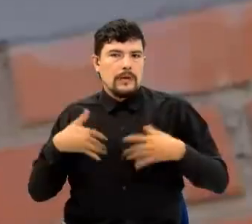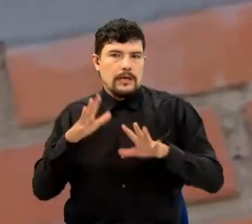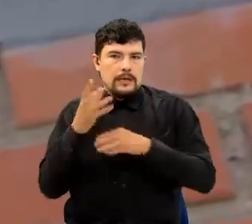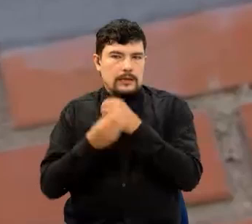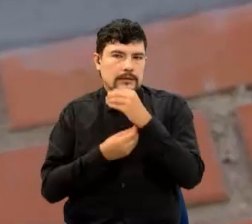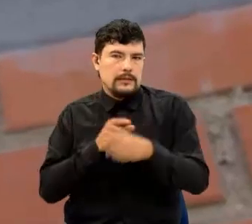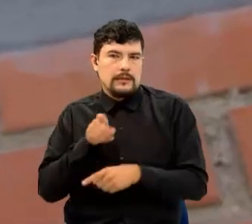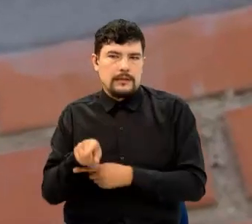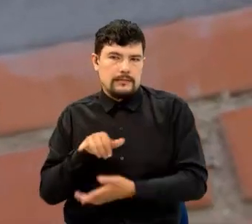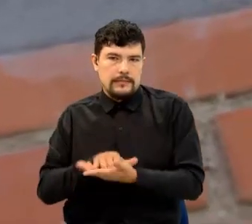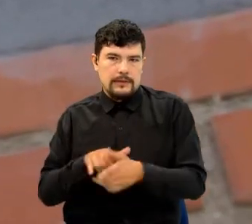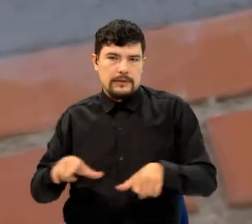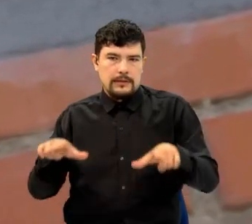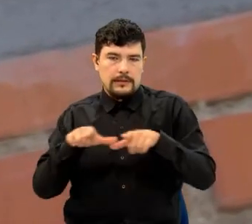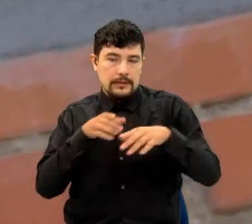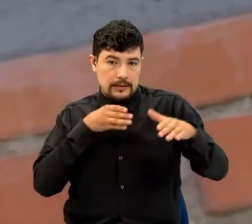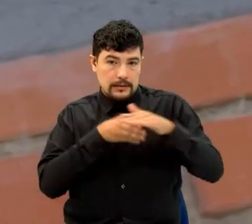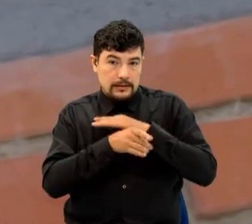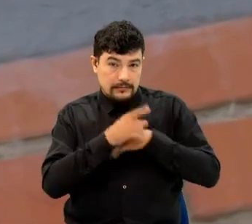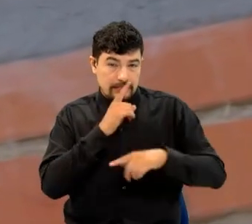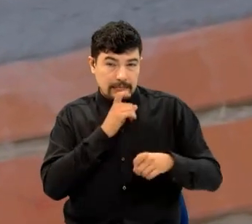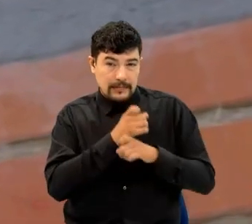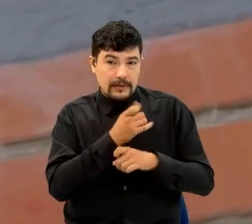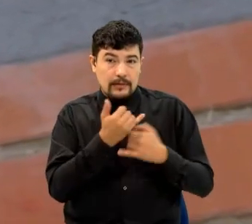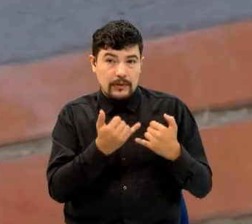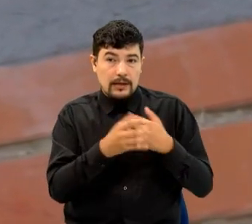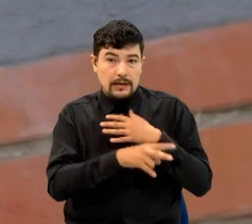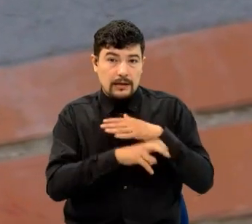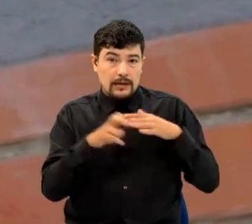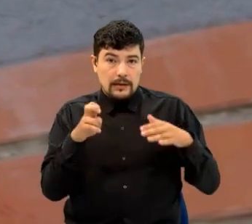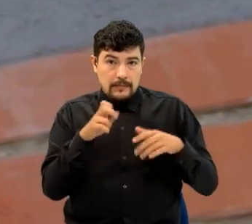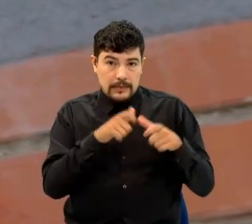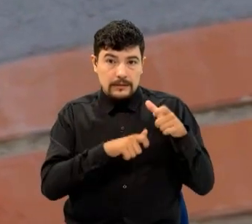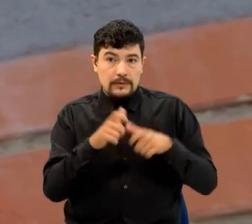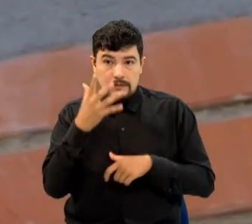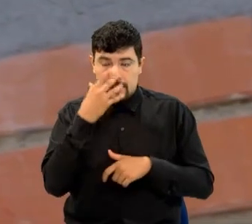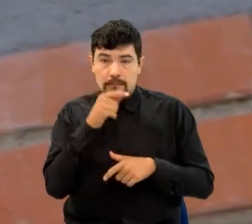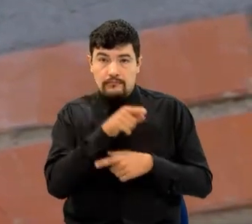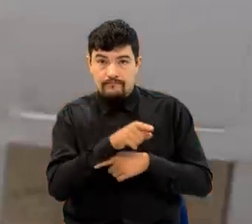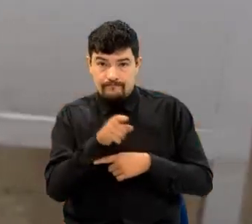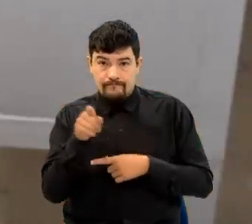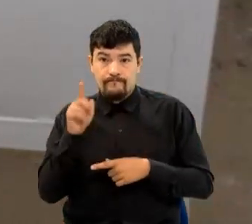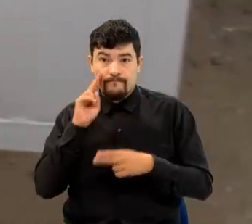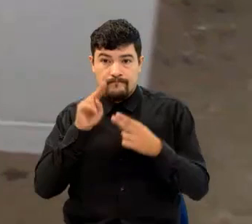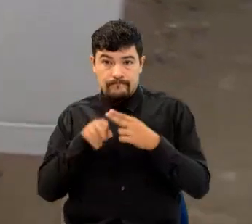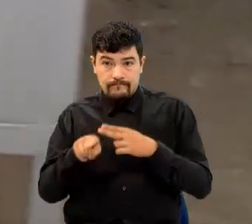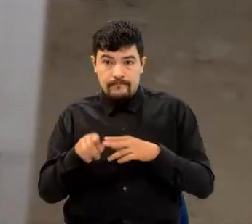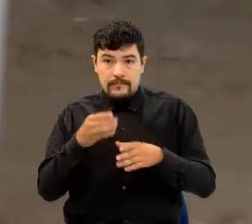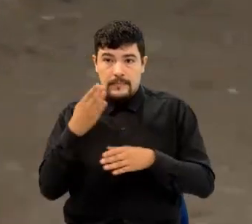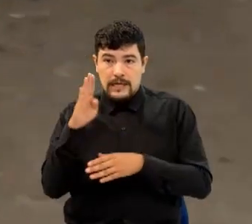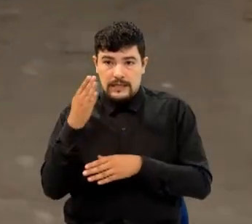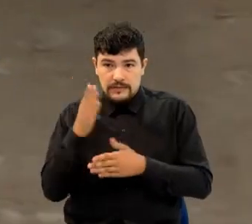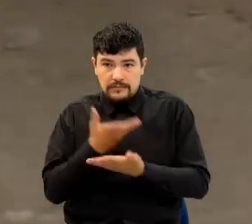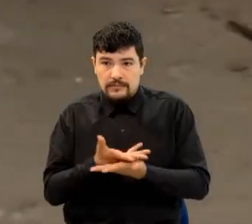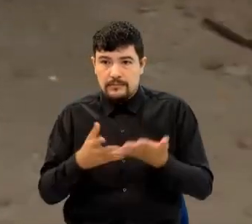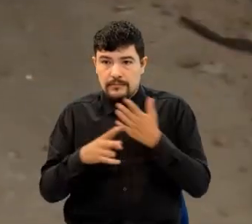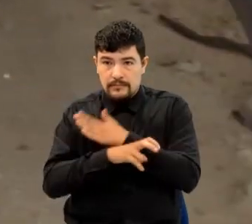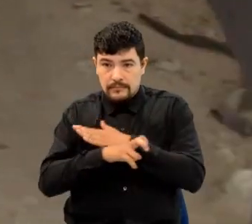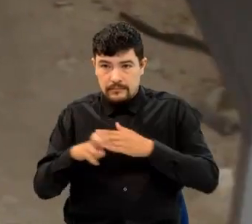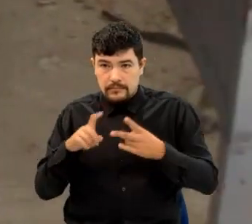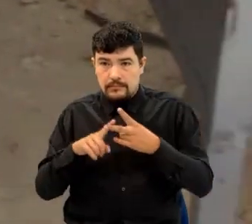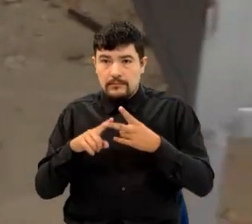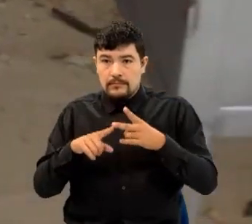provoca. A este difícil panorama se le suma que los dueños de lo ajeno han hecho de las suyas hurtando las baterías sanitarias,